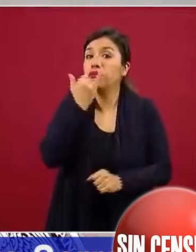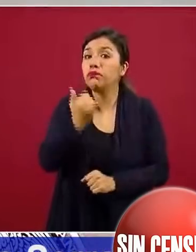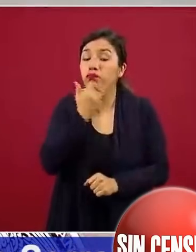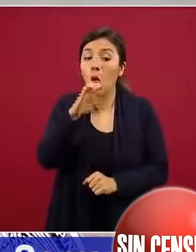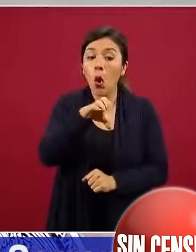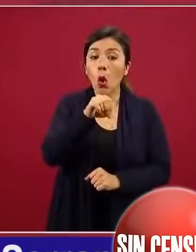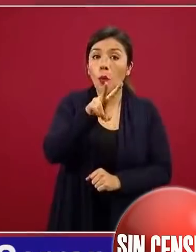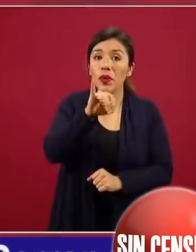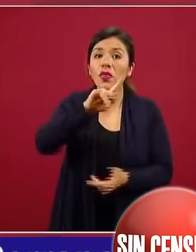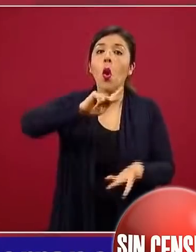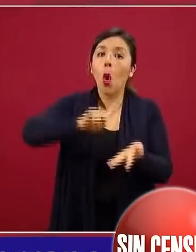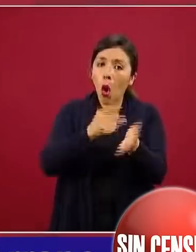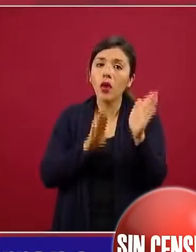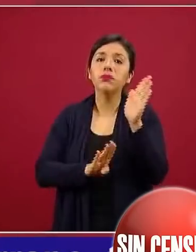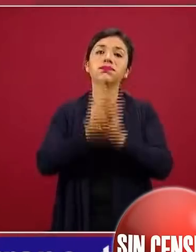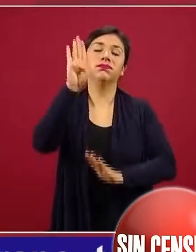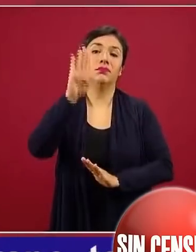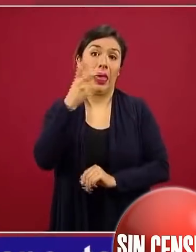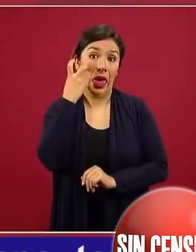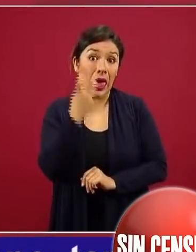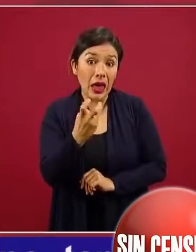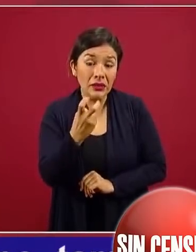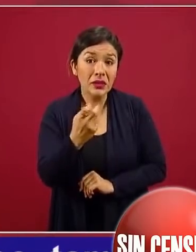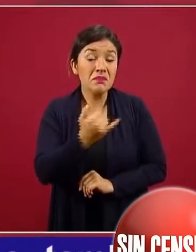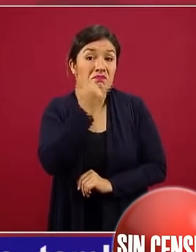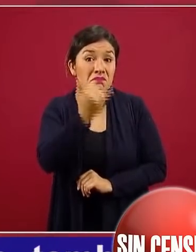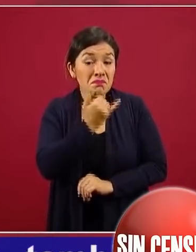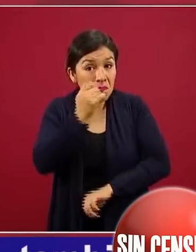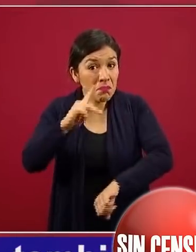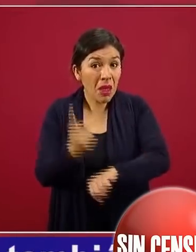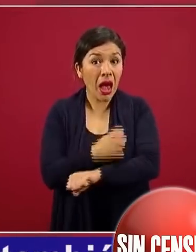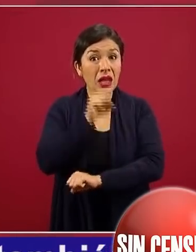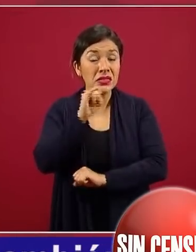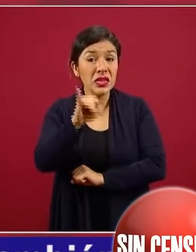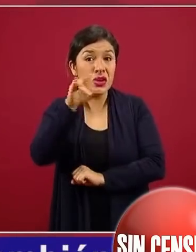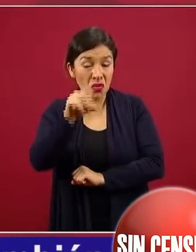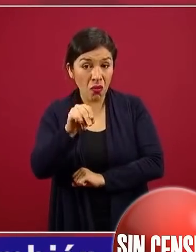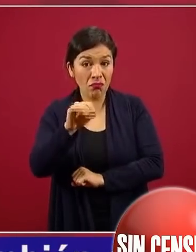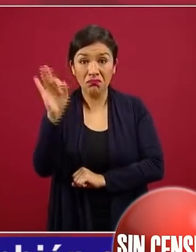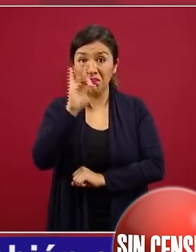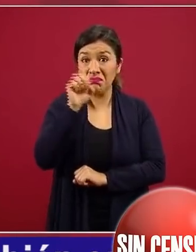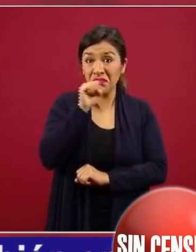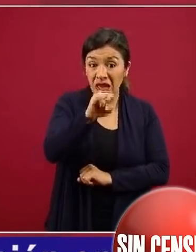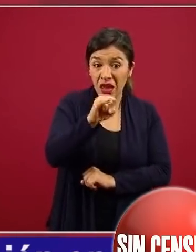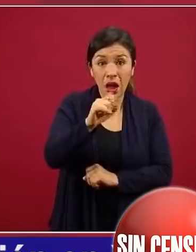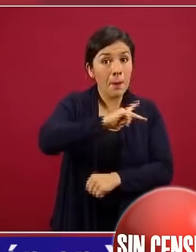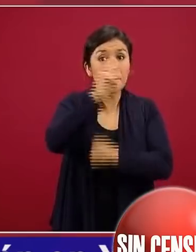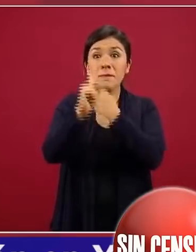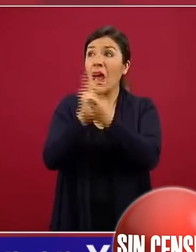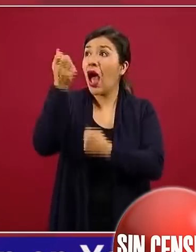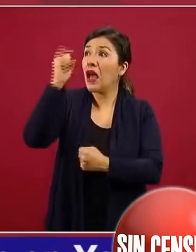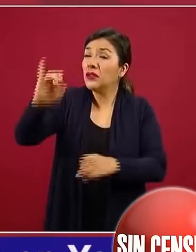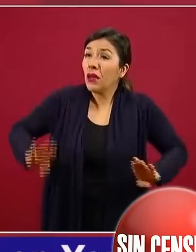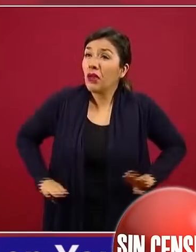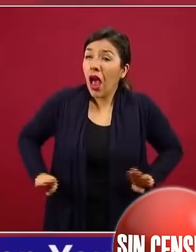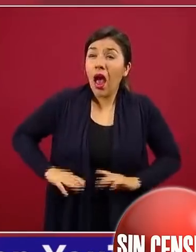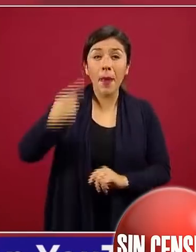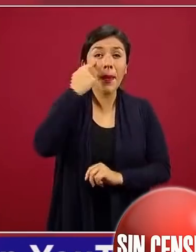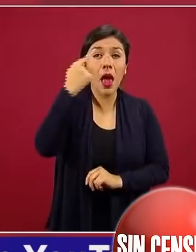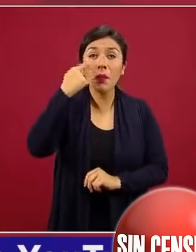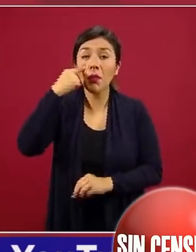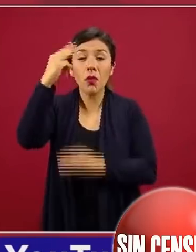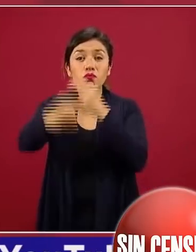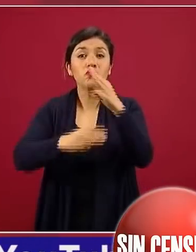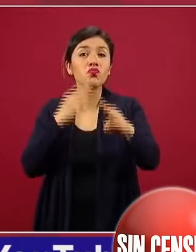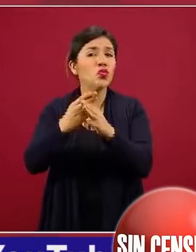repuntar. En la medida en que esto esté ocurriendo y ocurra en todos los países del mundo han